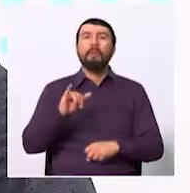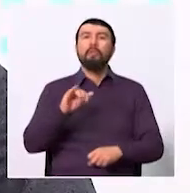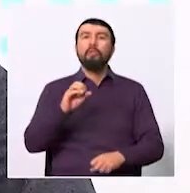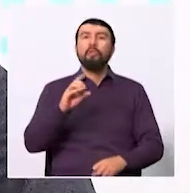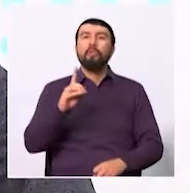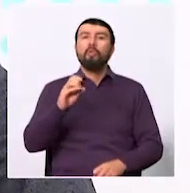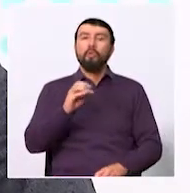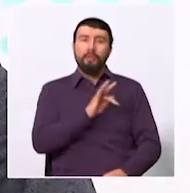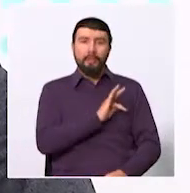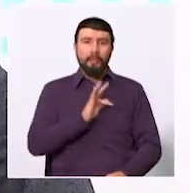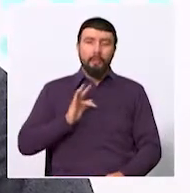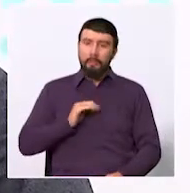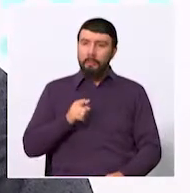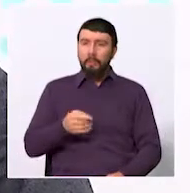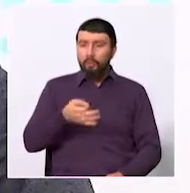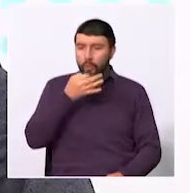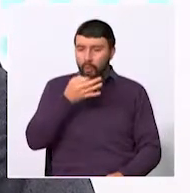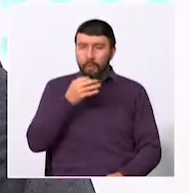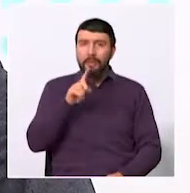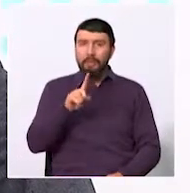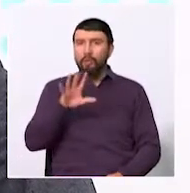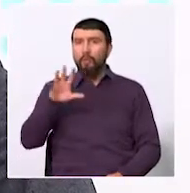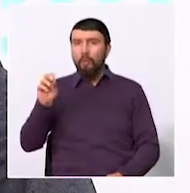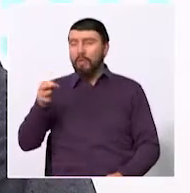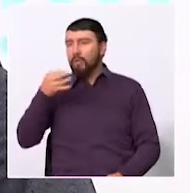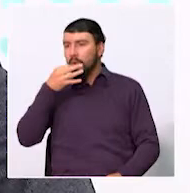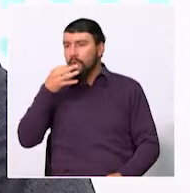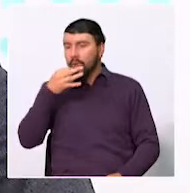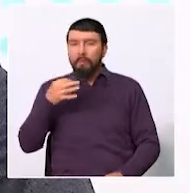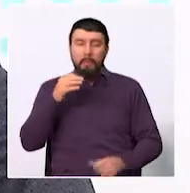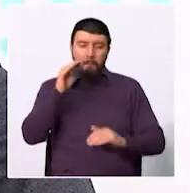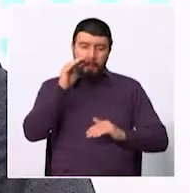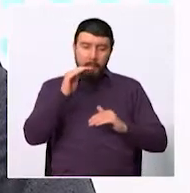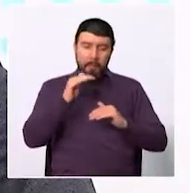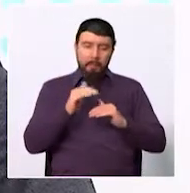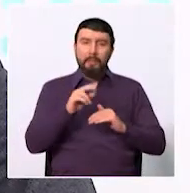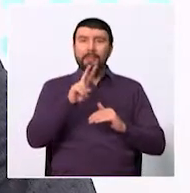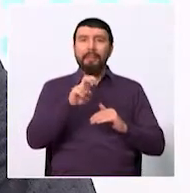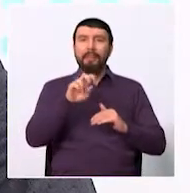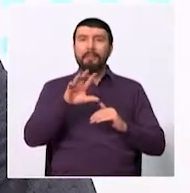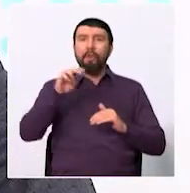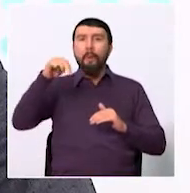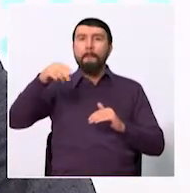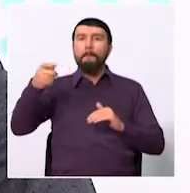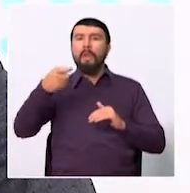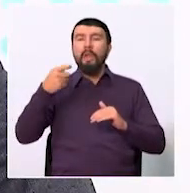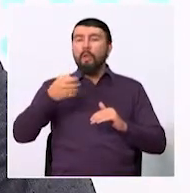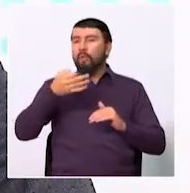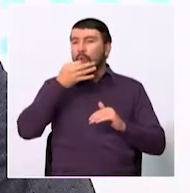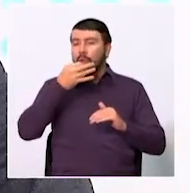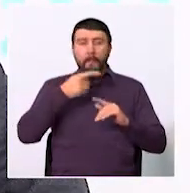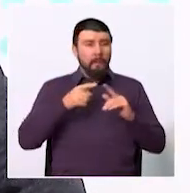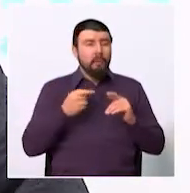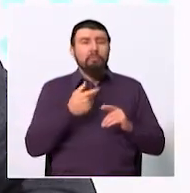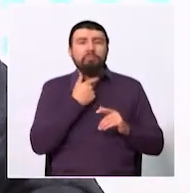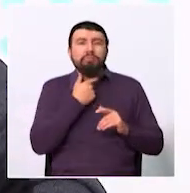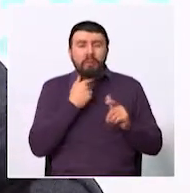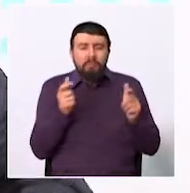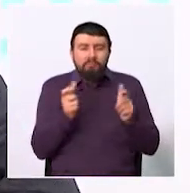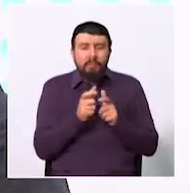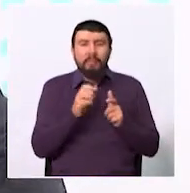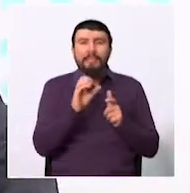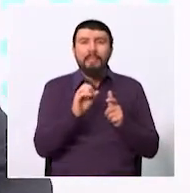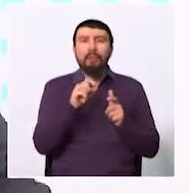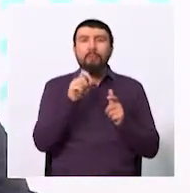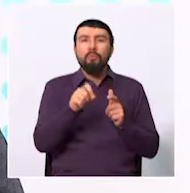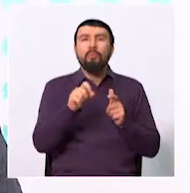con neutro c's y nada de 150 y bajando en 75 pero sale suprimida 0.08 en este